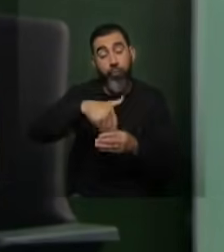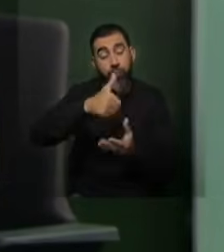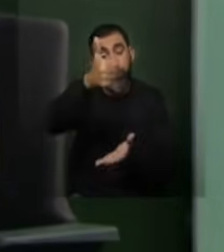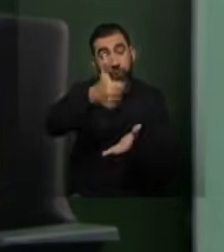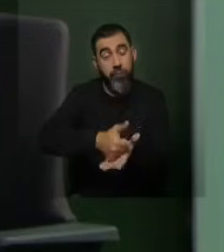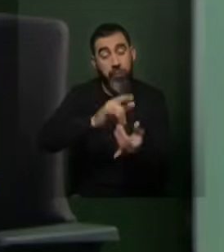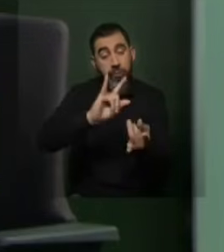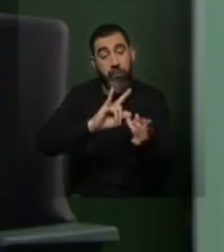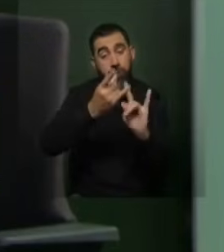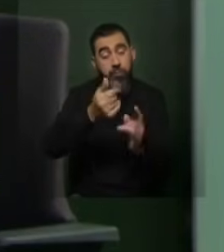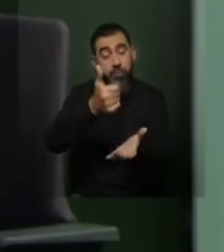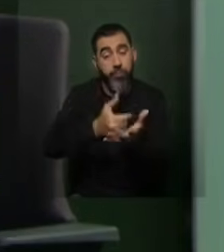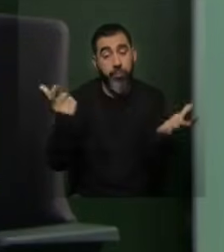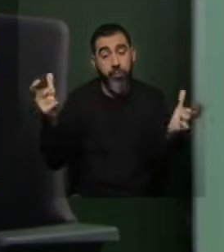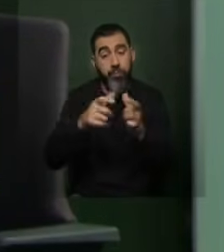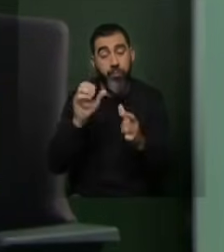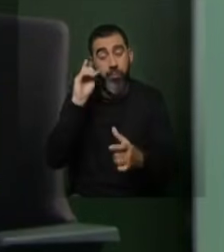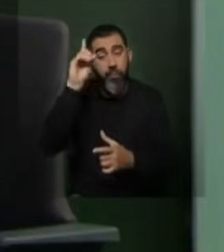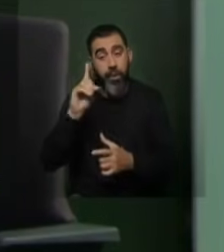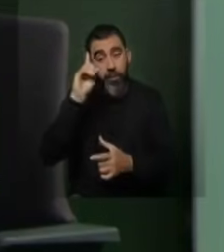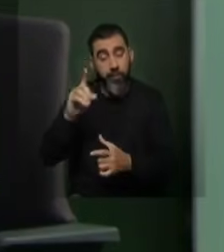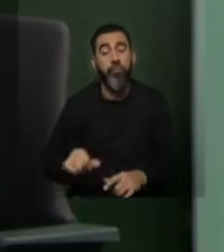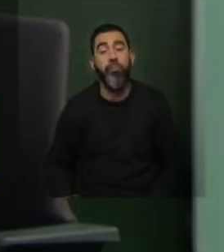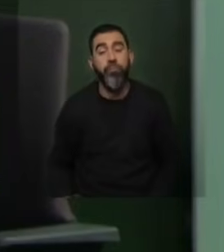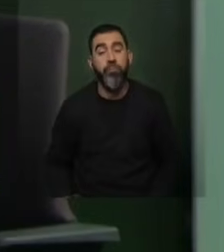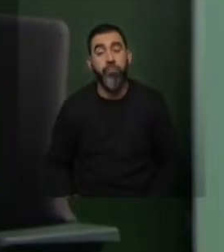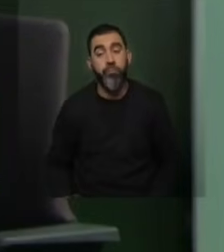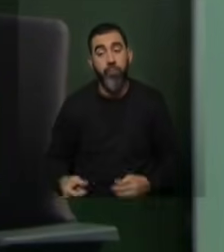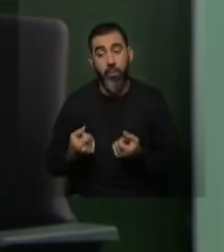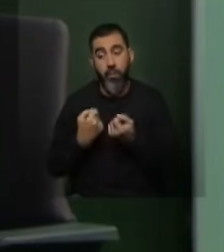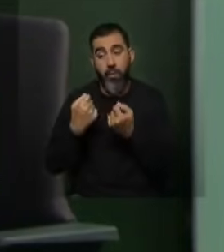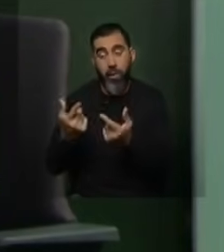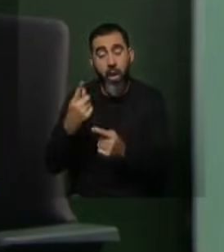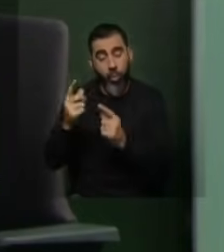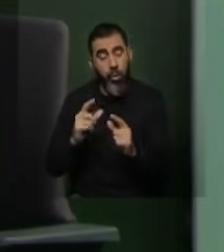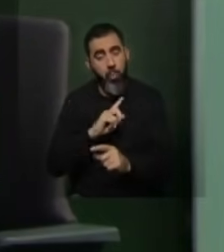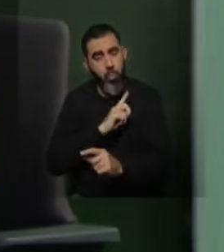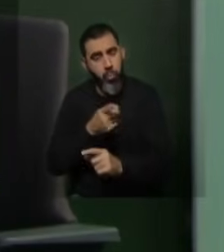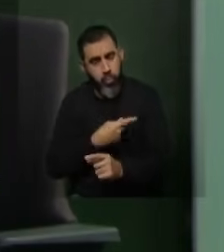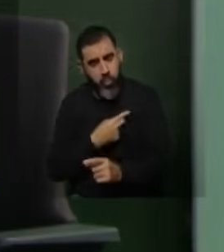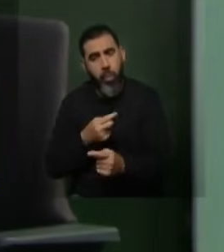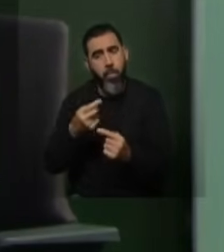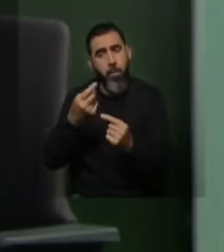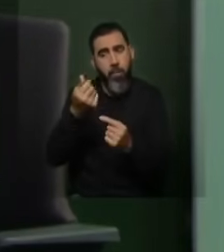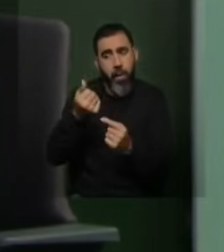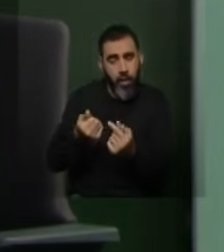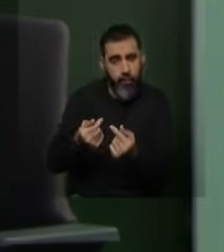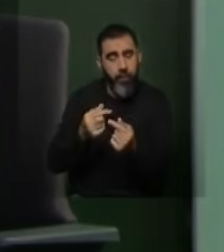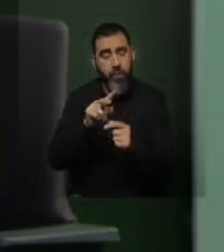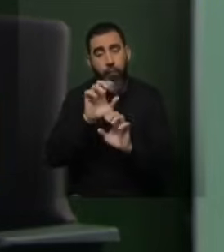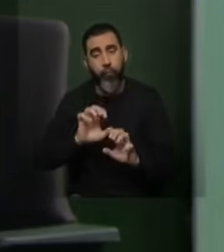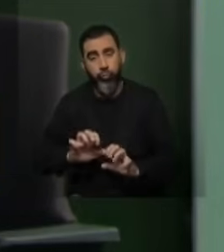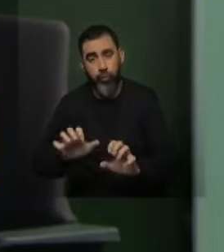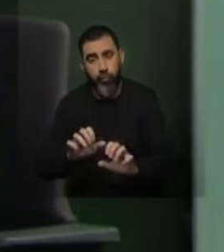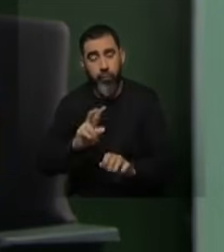bueno visitando la la comisión allí de de diputados se le otorgan alguna facultad más más recursos eh Para poder fiscalizar